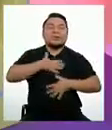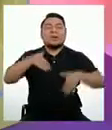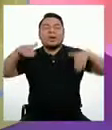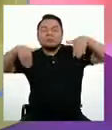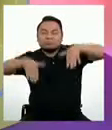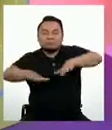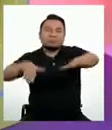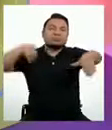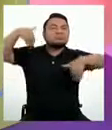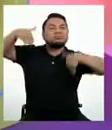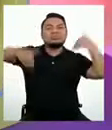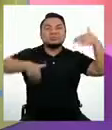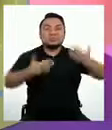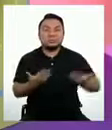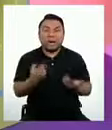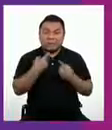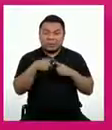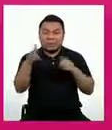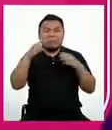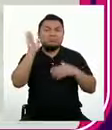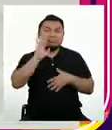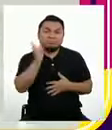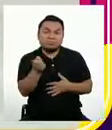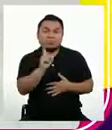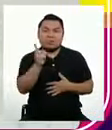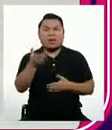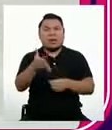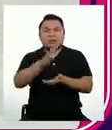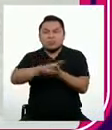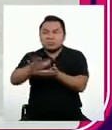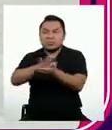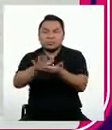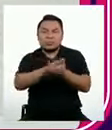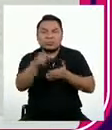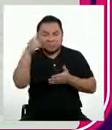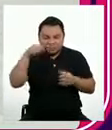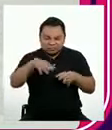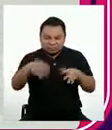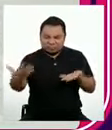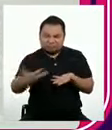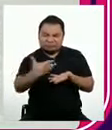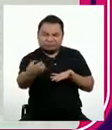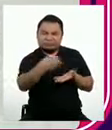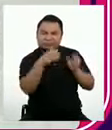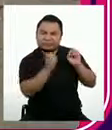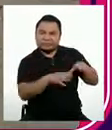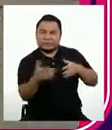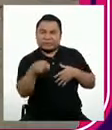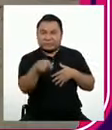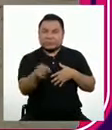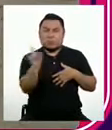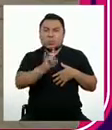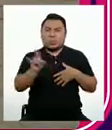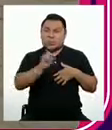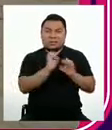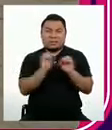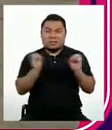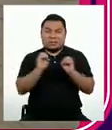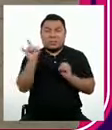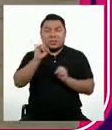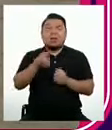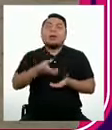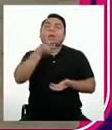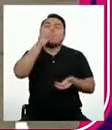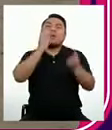bañar, claro. Pero de esta manera todos podemos saber qué tipos de cositas, por ejemplo, ya no tenemos que usar